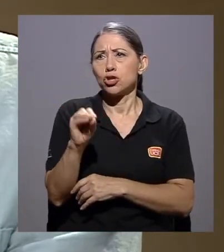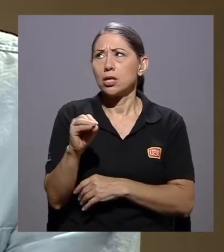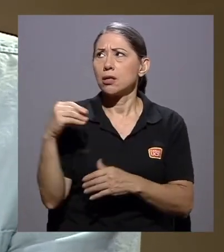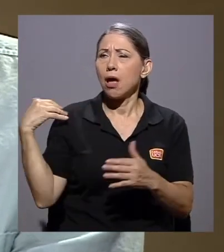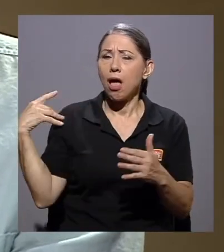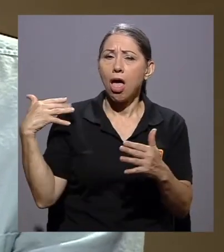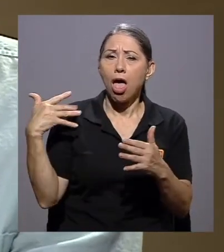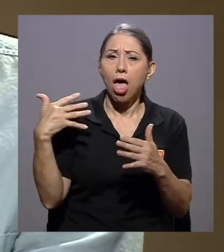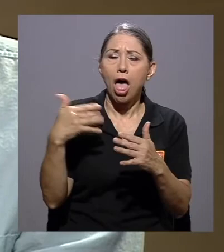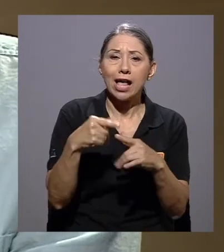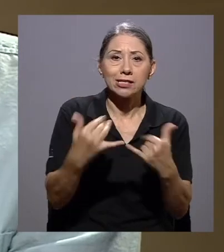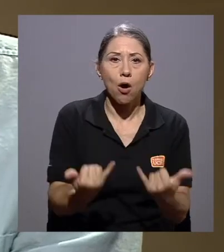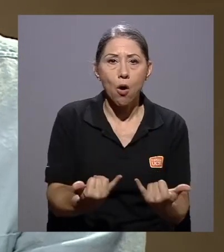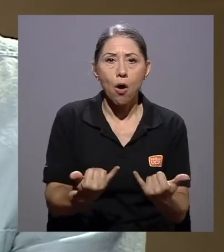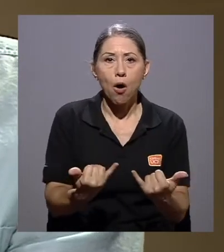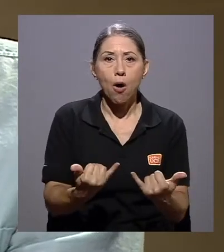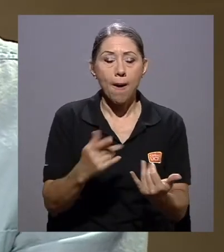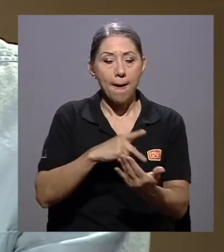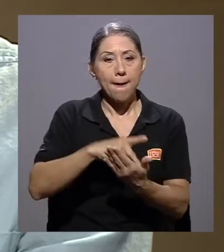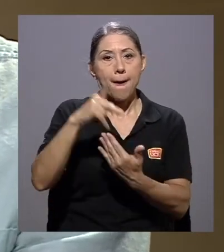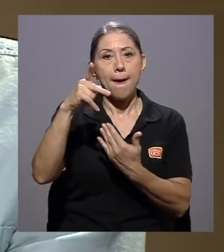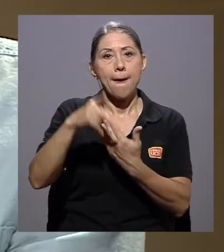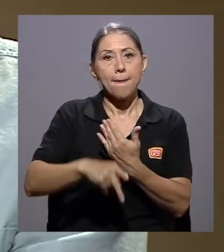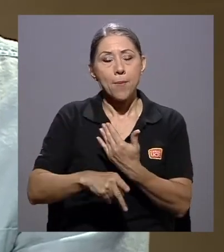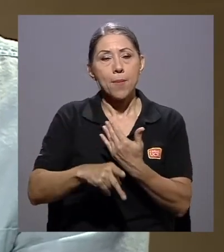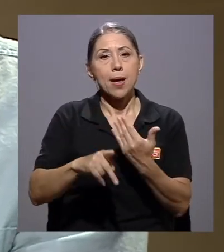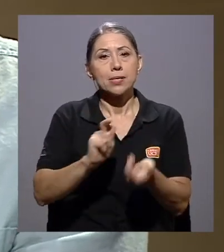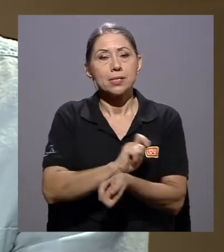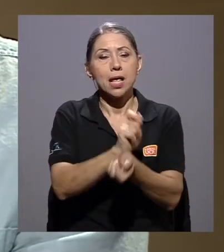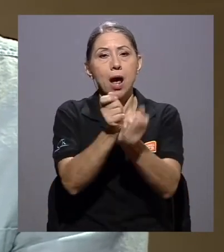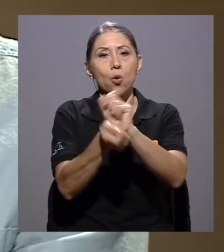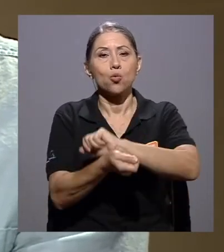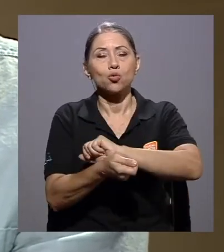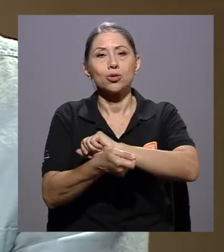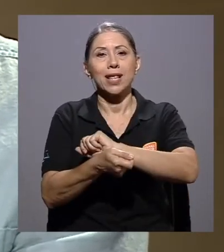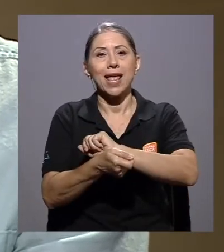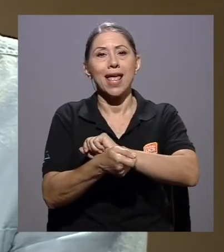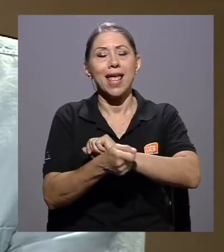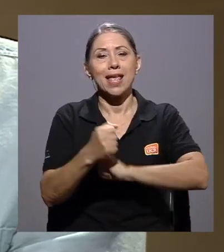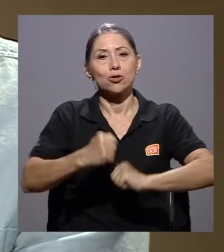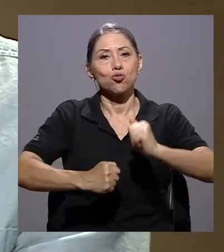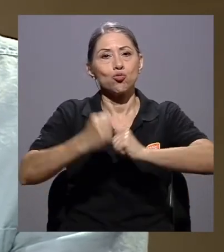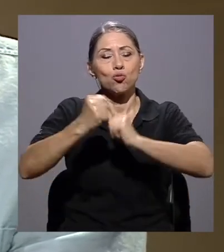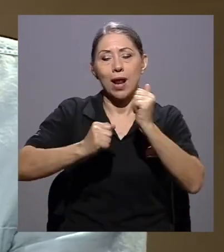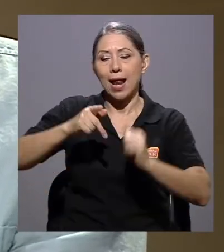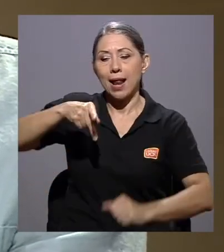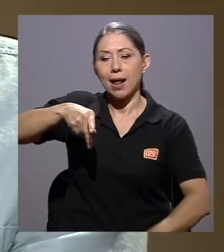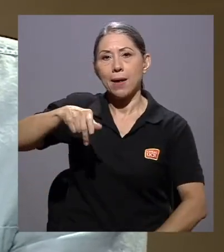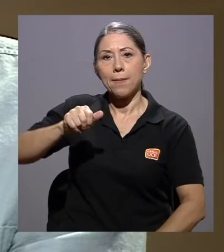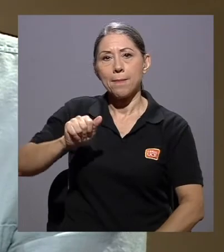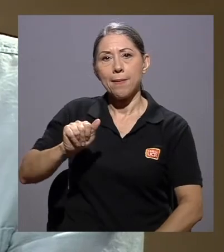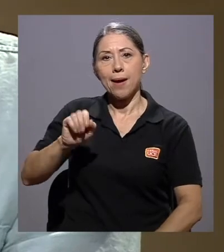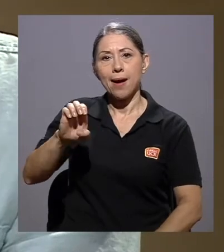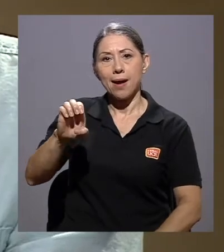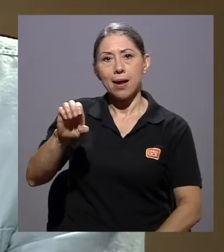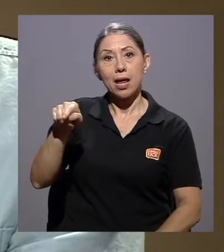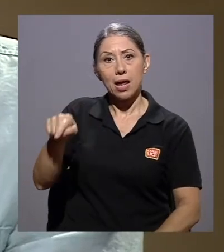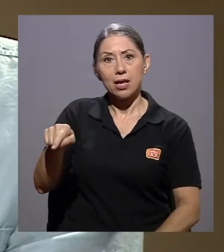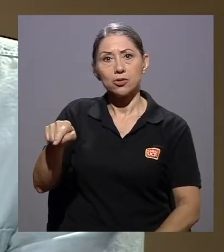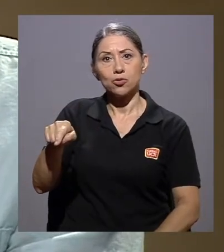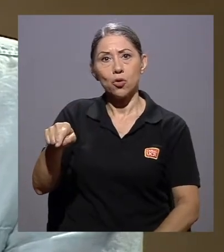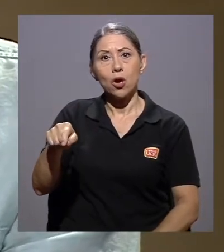Los programas de ajuste estructural a lo que apuntan es a la contracción del